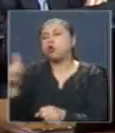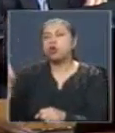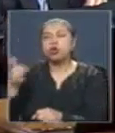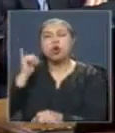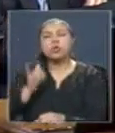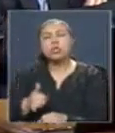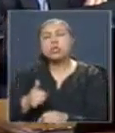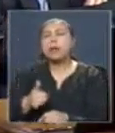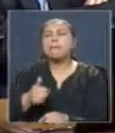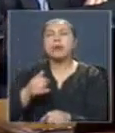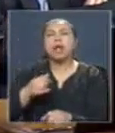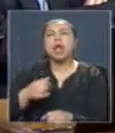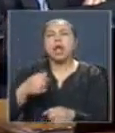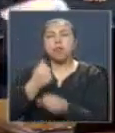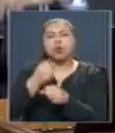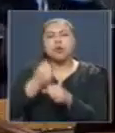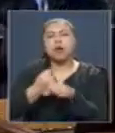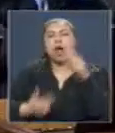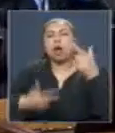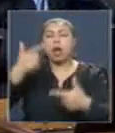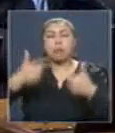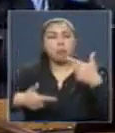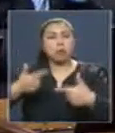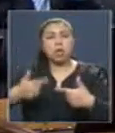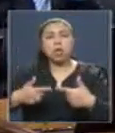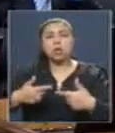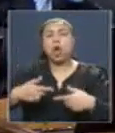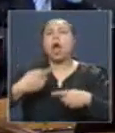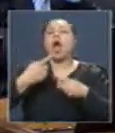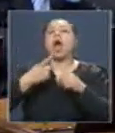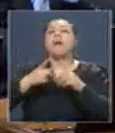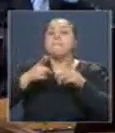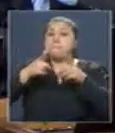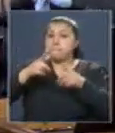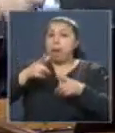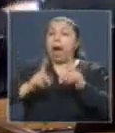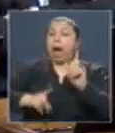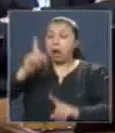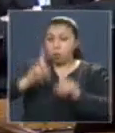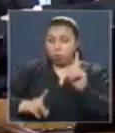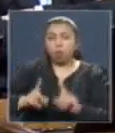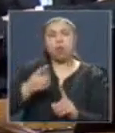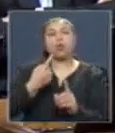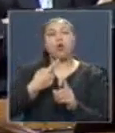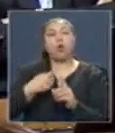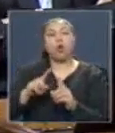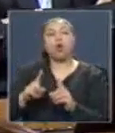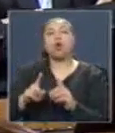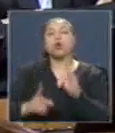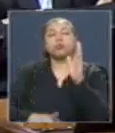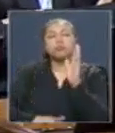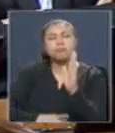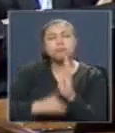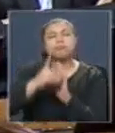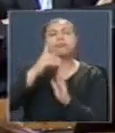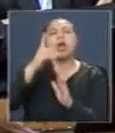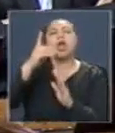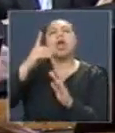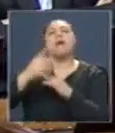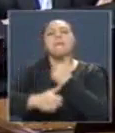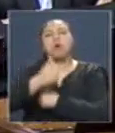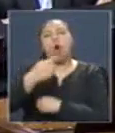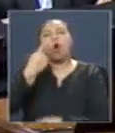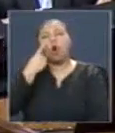la política, Presidenta. Por suerte, hay algunos que hemos desarrollado nuestras profesiones, conocemos el mundo